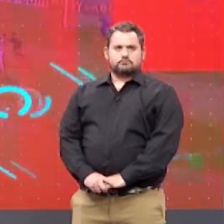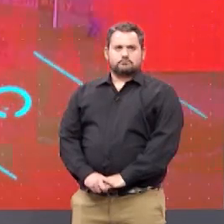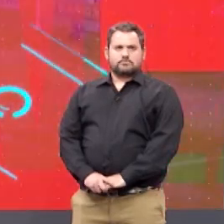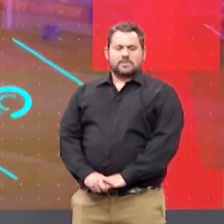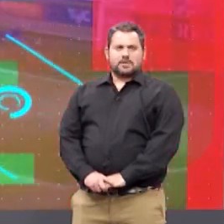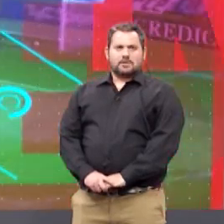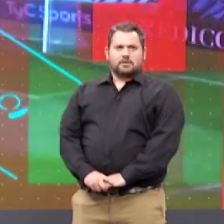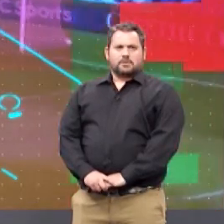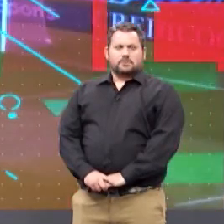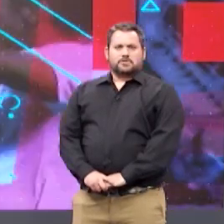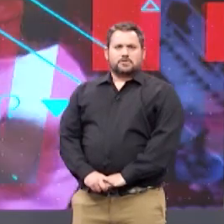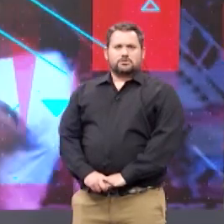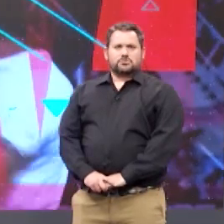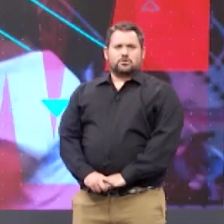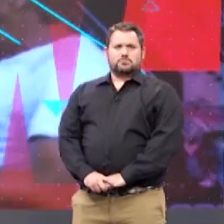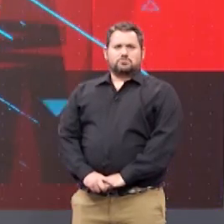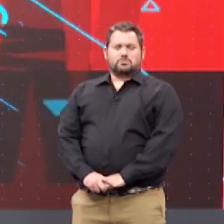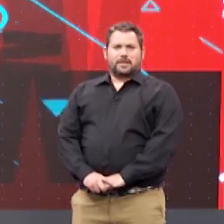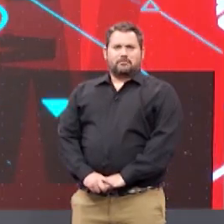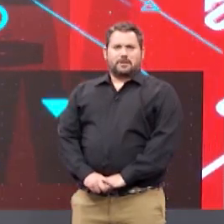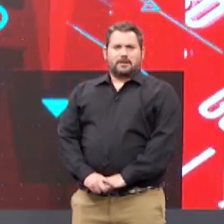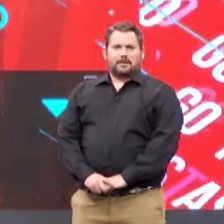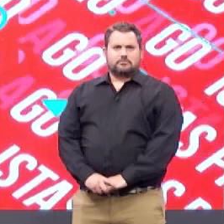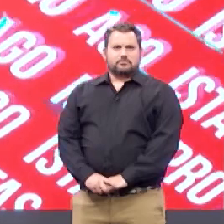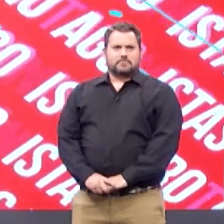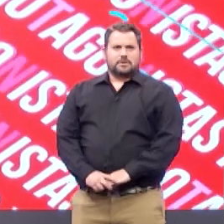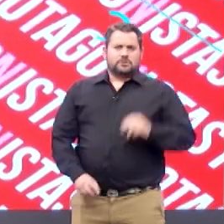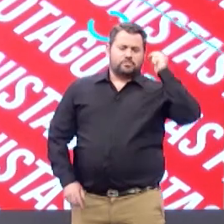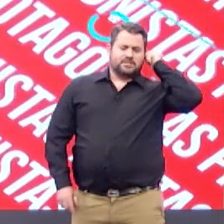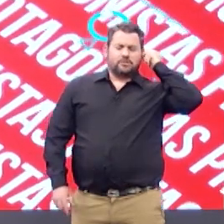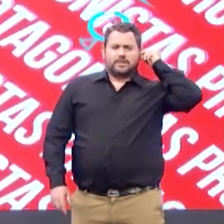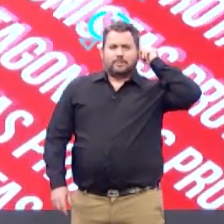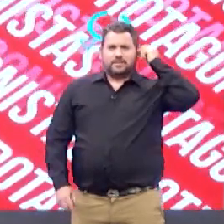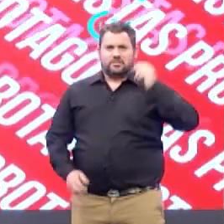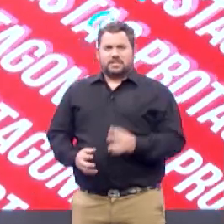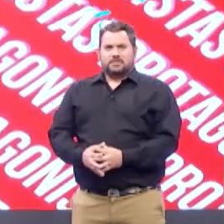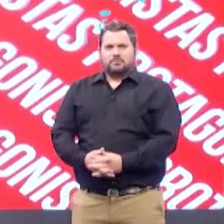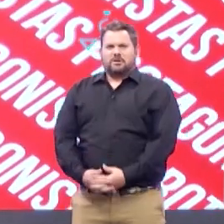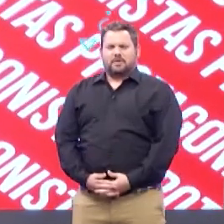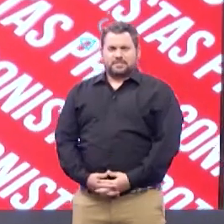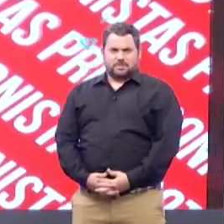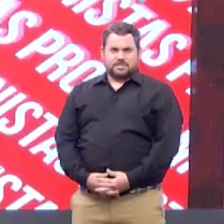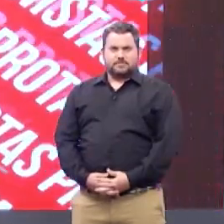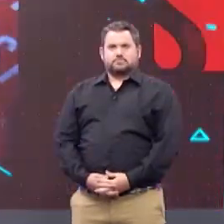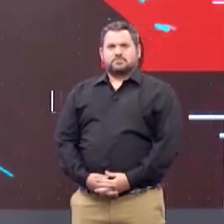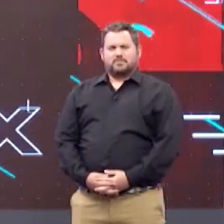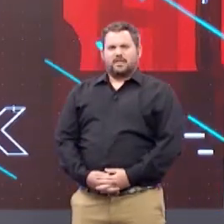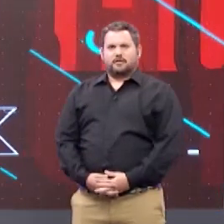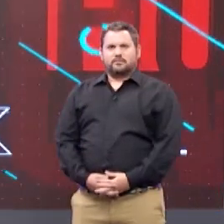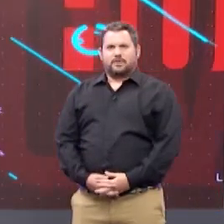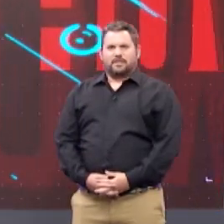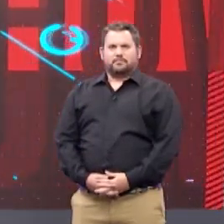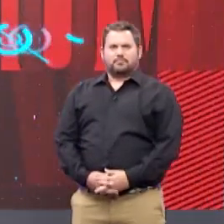cancha. Ahí está. Busquen derrotas de Belgrano en su cancha. Yo para... Y es un clásico. Yo pensando en este partido, y lo vengo pensando hace...